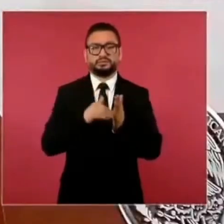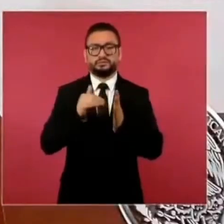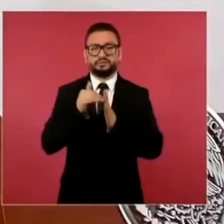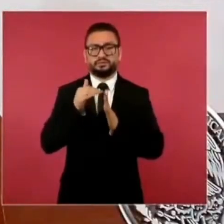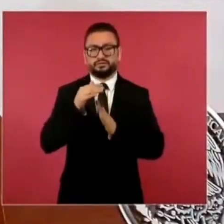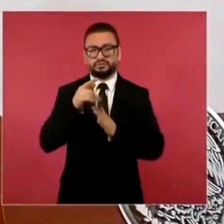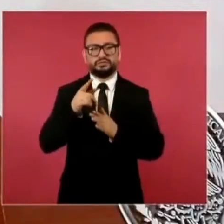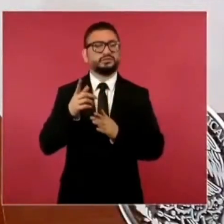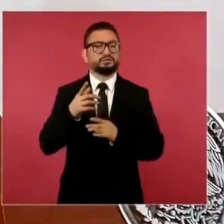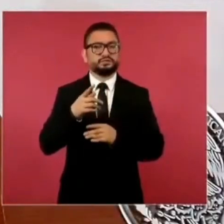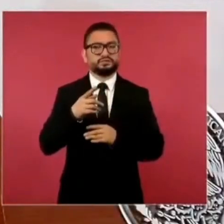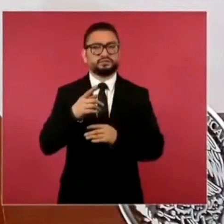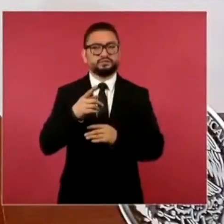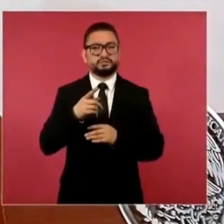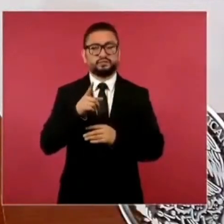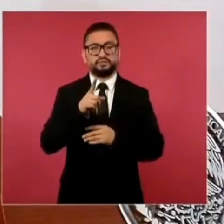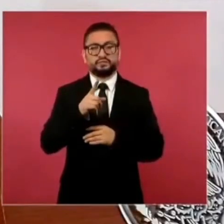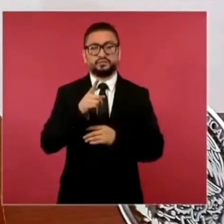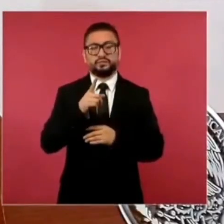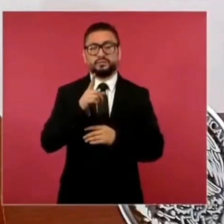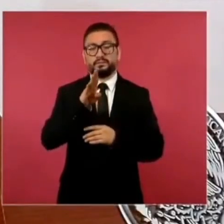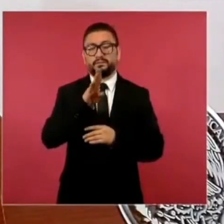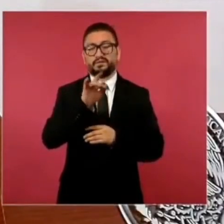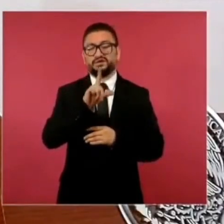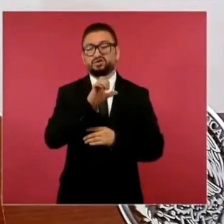medio billón de pesos.